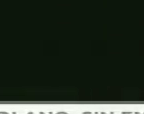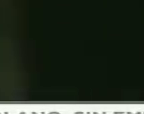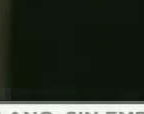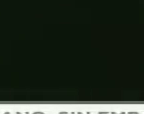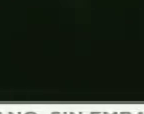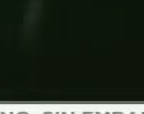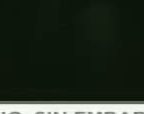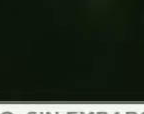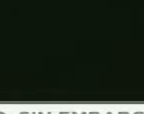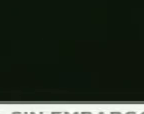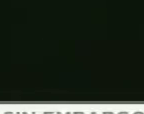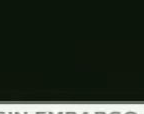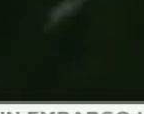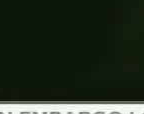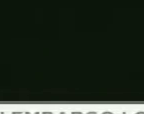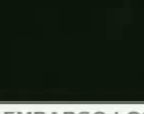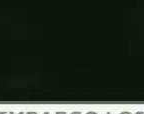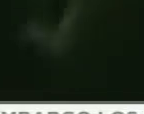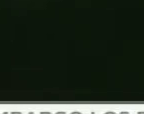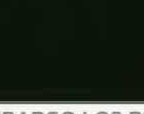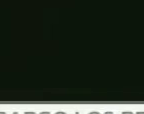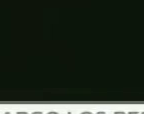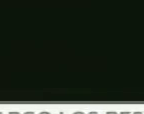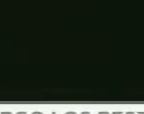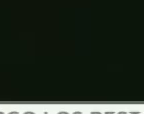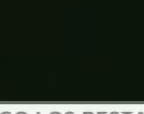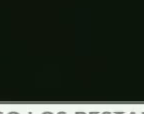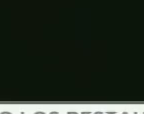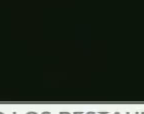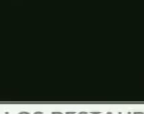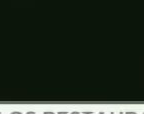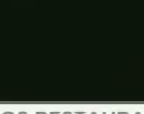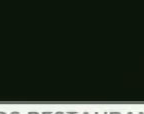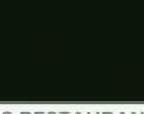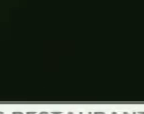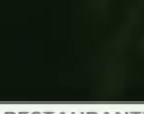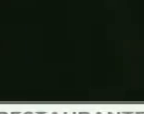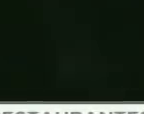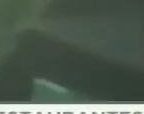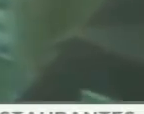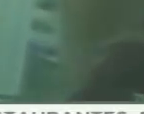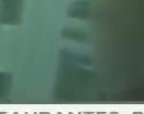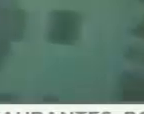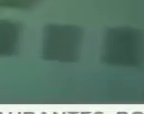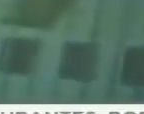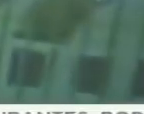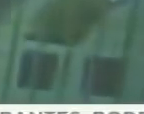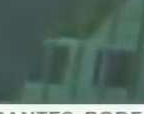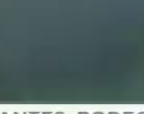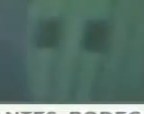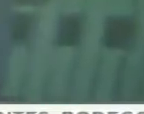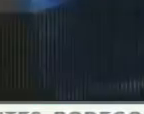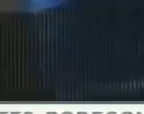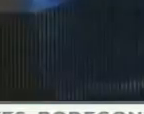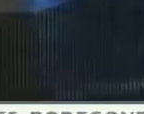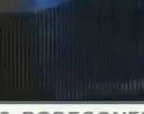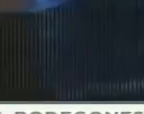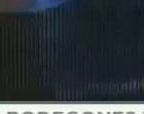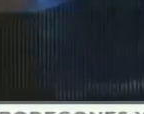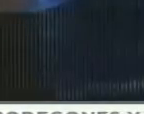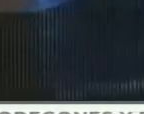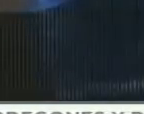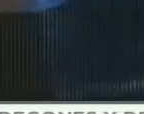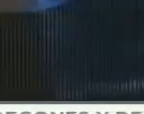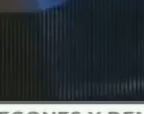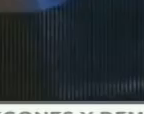abril, el presidente decide entregarse para evitar una confrontación mayor. La canalla mediática se juntó para